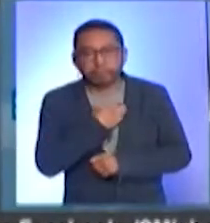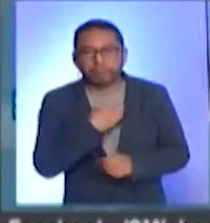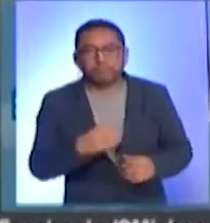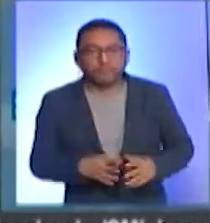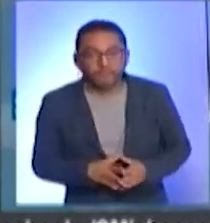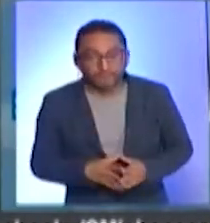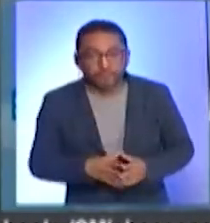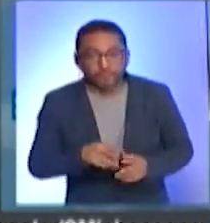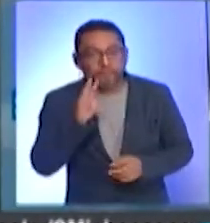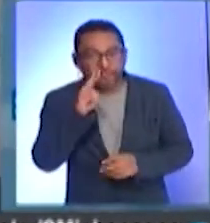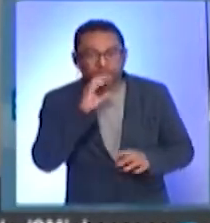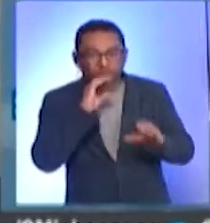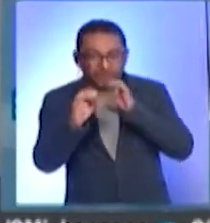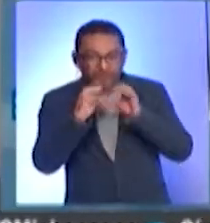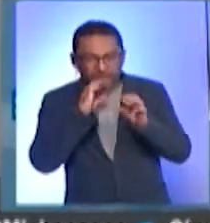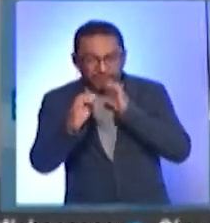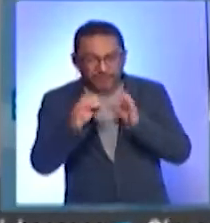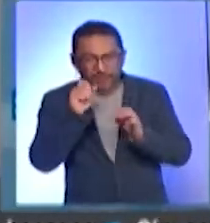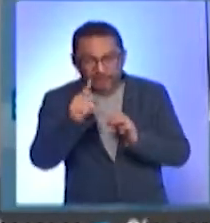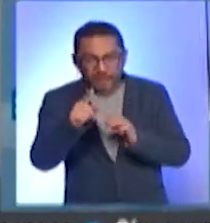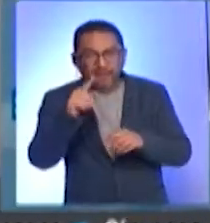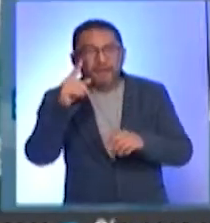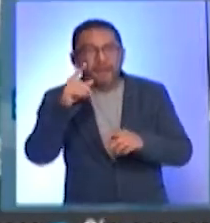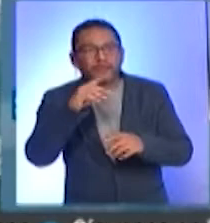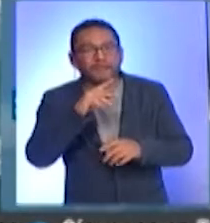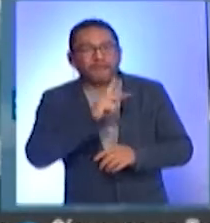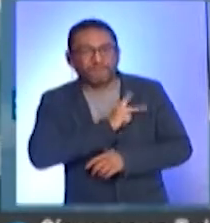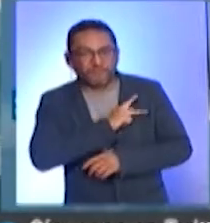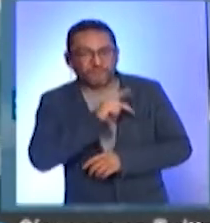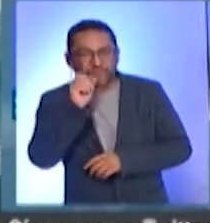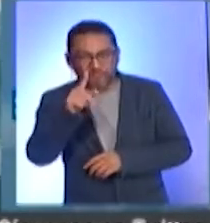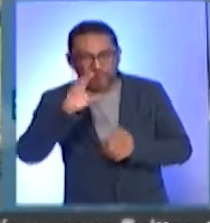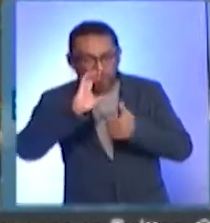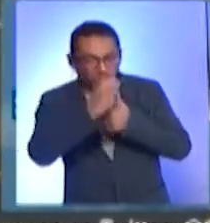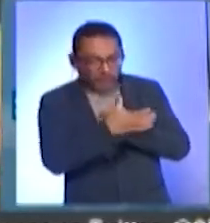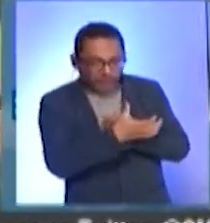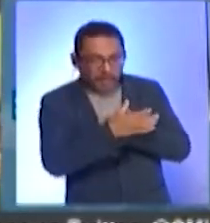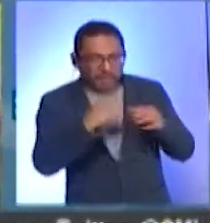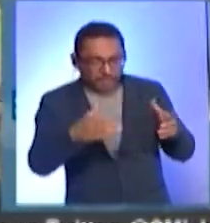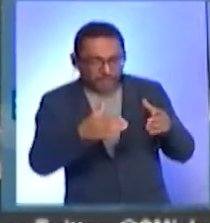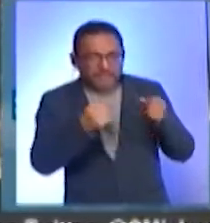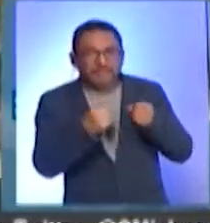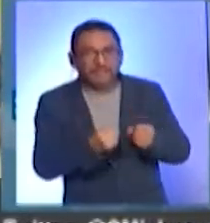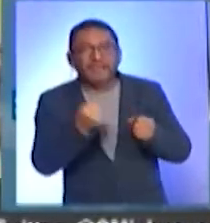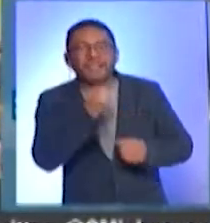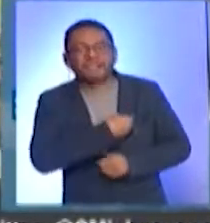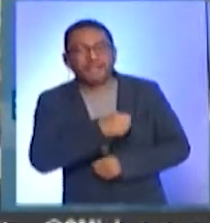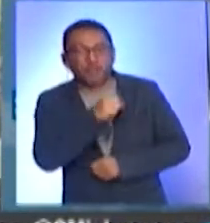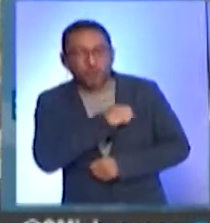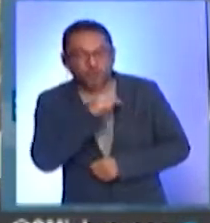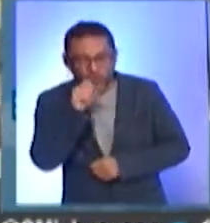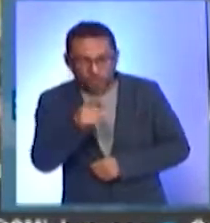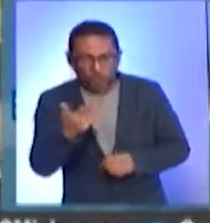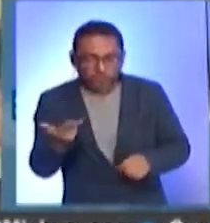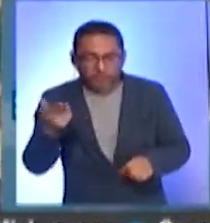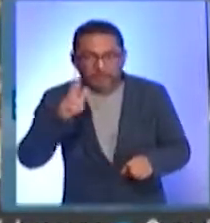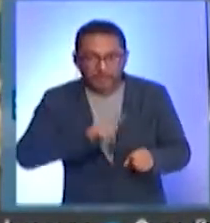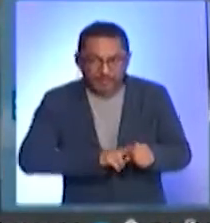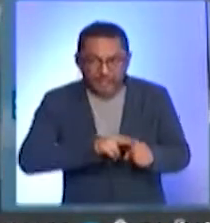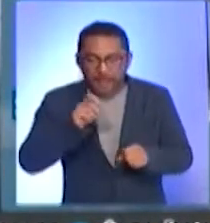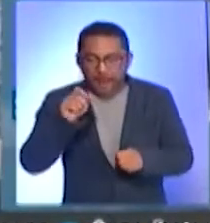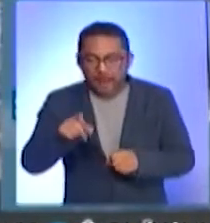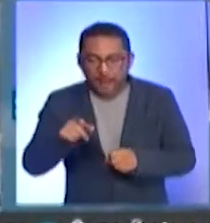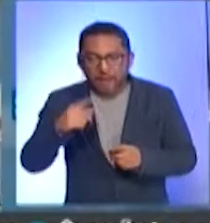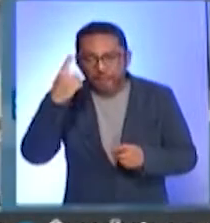de acuerdo con el comunicado técnico epidemiológico emitido por el comité jurisdiccional de seguridad en salud la ocupación hospitalaria de los nosocomios